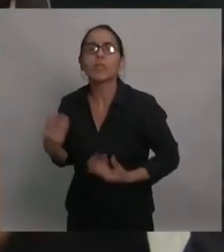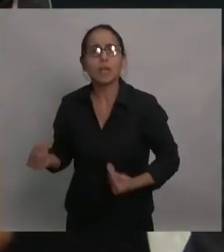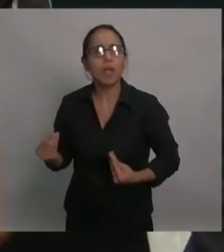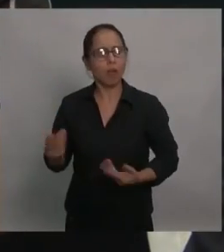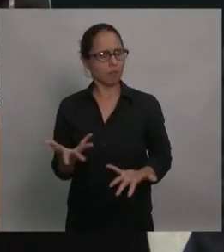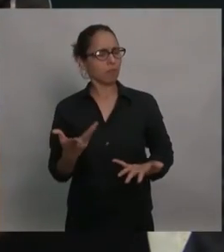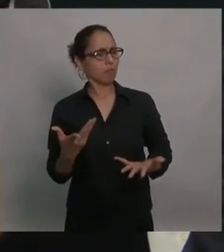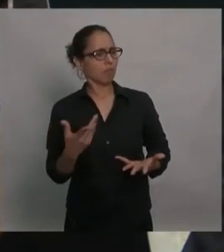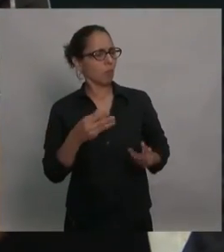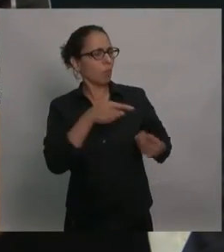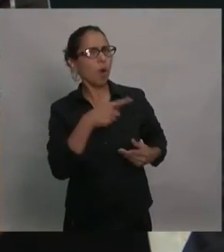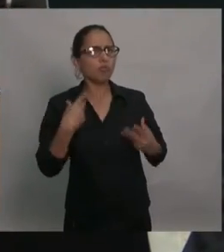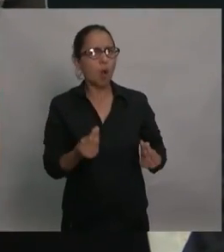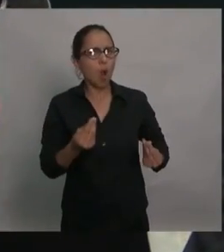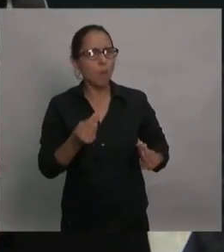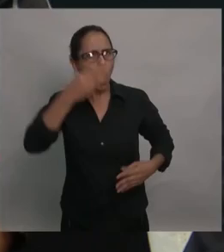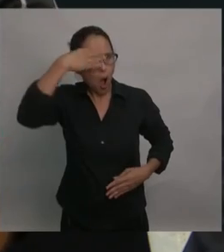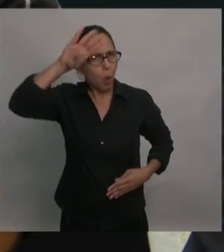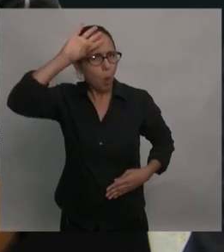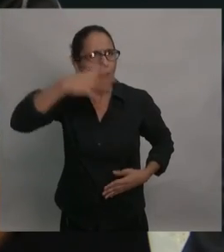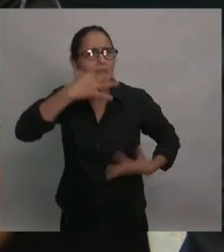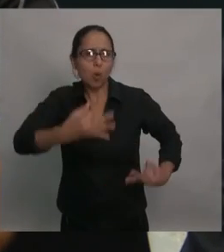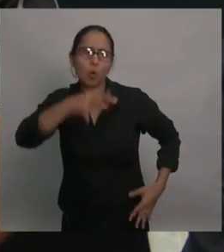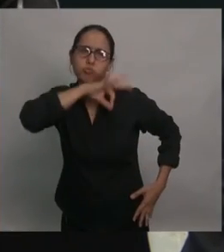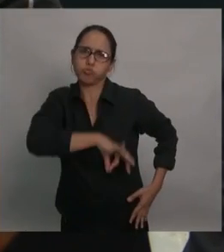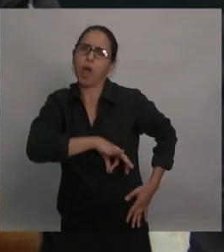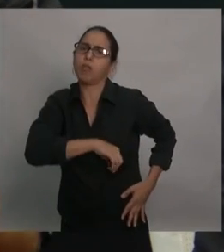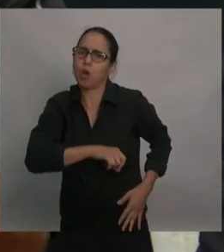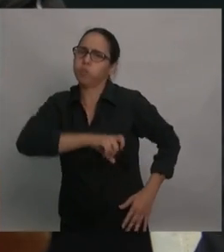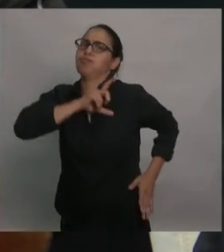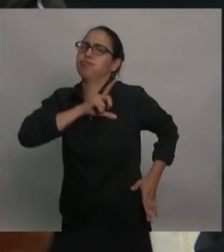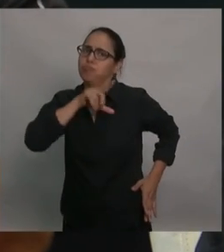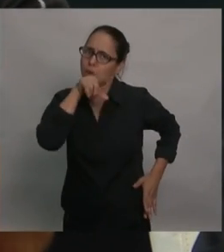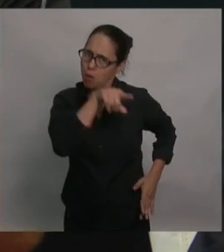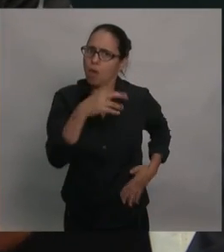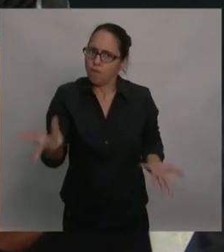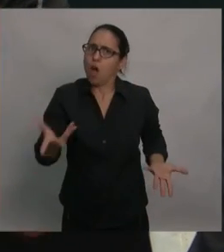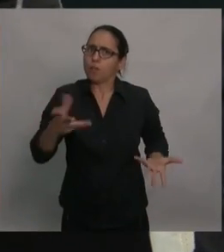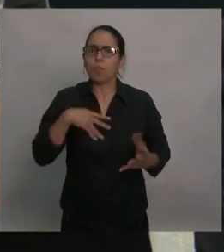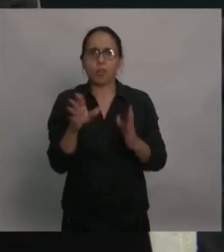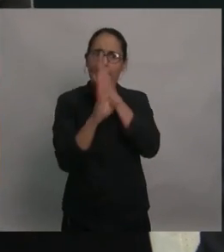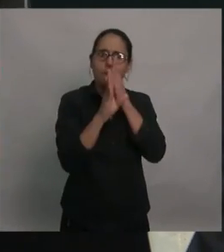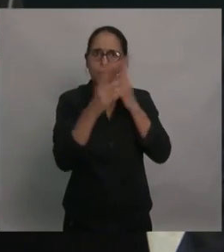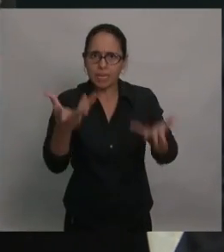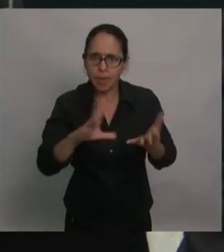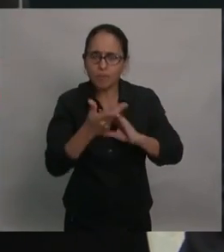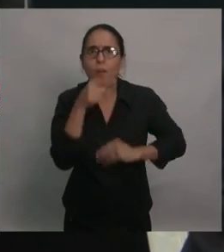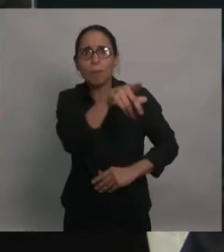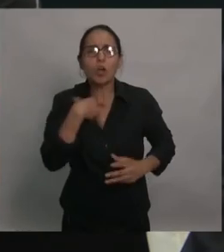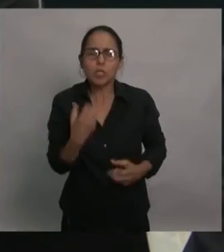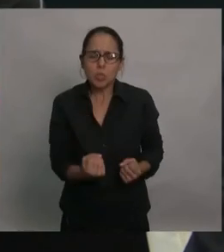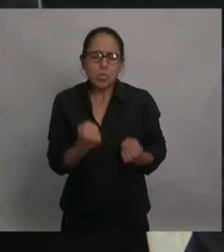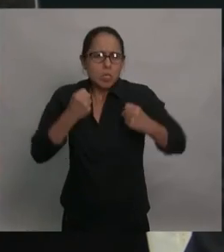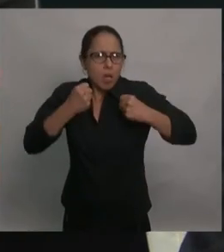oye, pero a ti Cuba te debe pagar muy bien para tú hacer lo que hacías, o te debe pagar muy bien para que tú